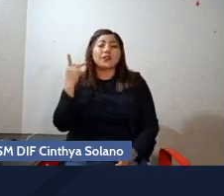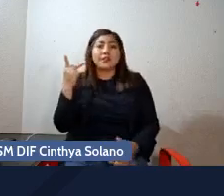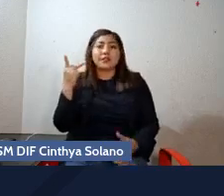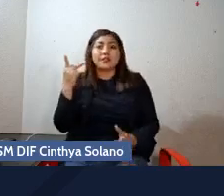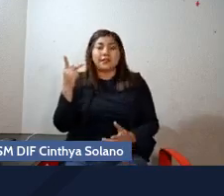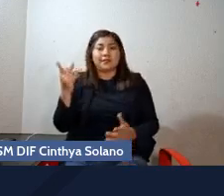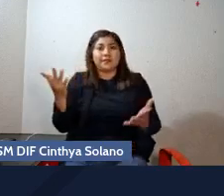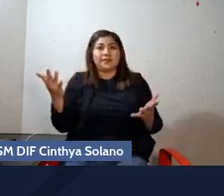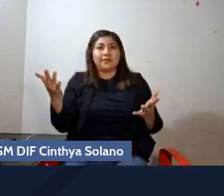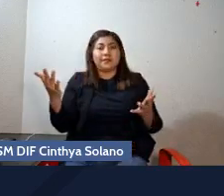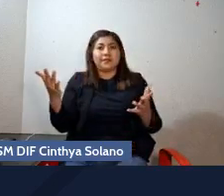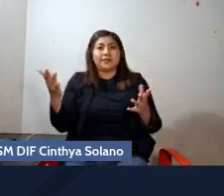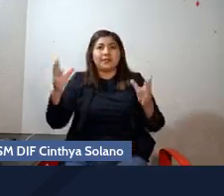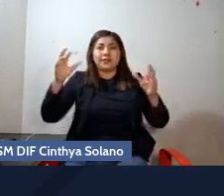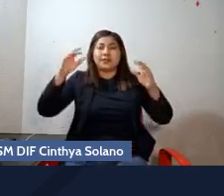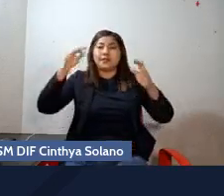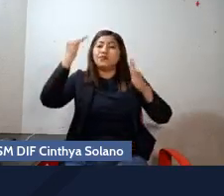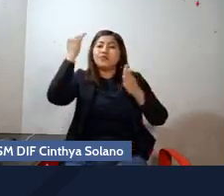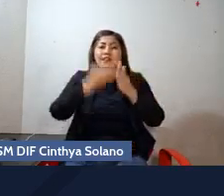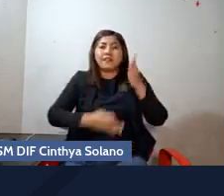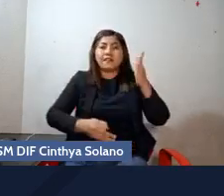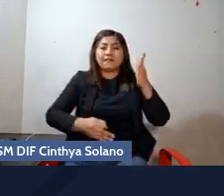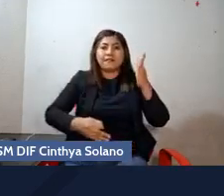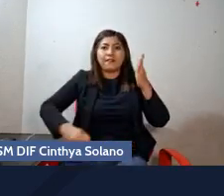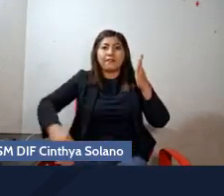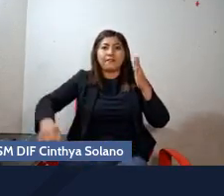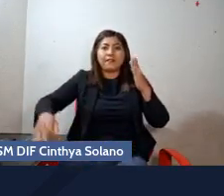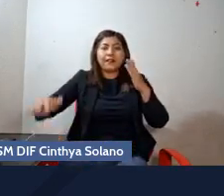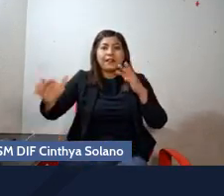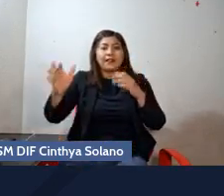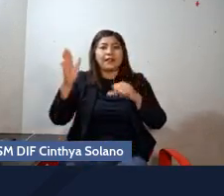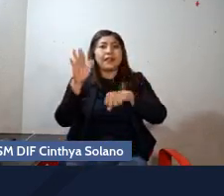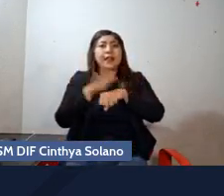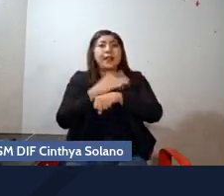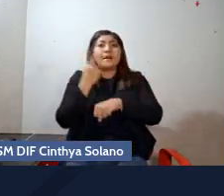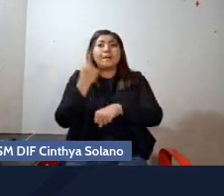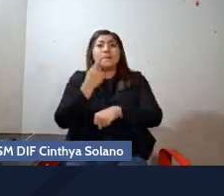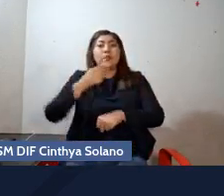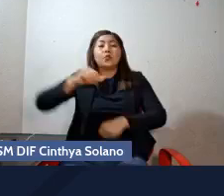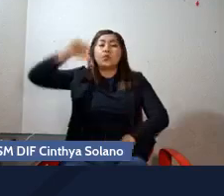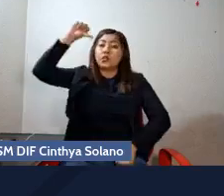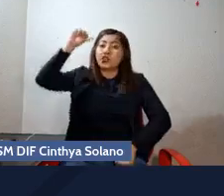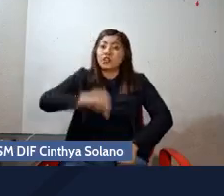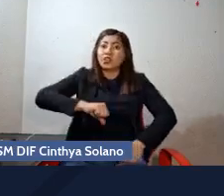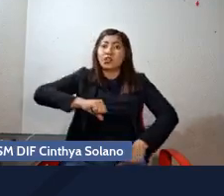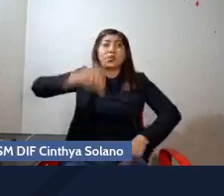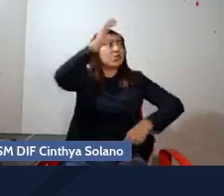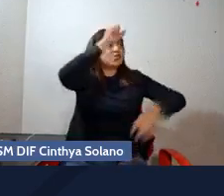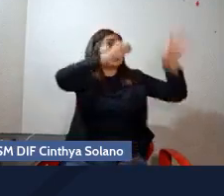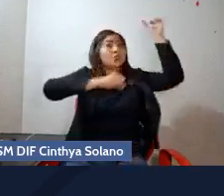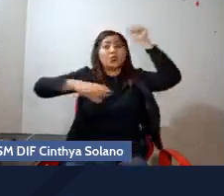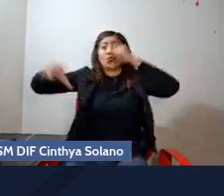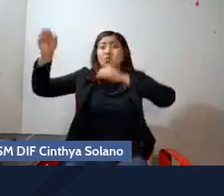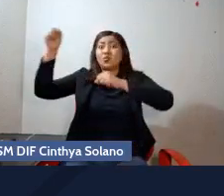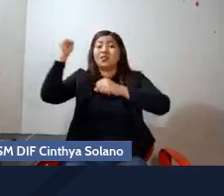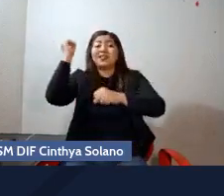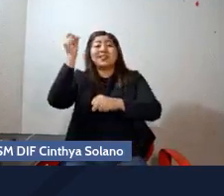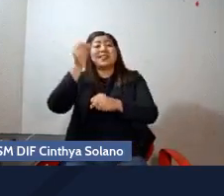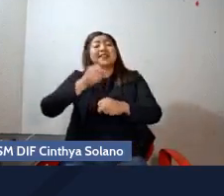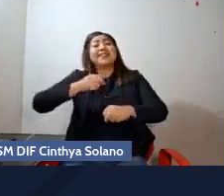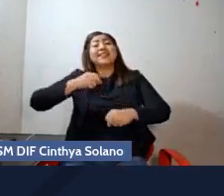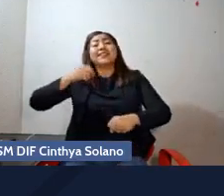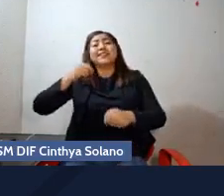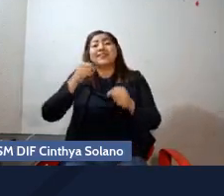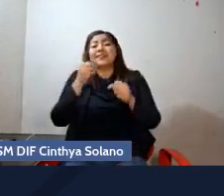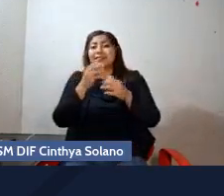porque como bien lo señalaste, Anabel, a partir de hoy tienen que ya retirar la propaganda por la cantidad de pendones,